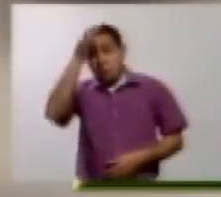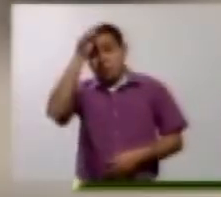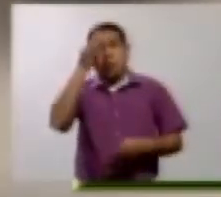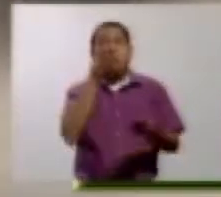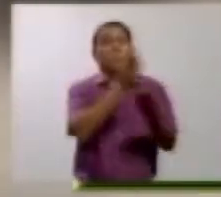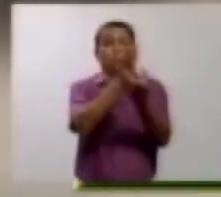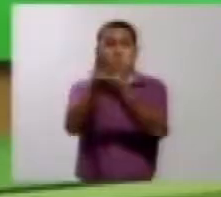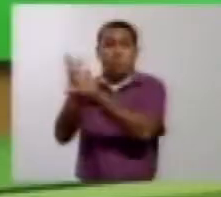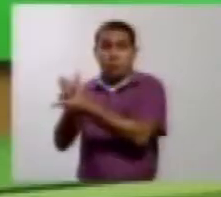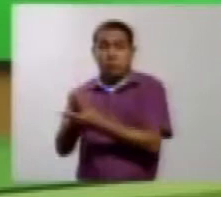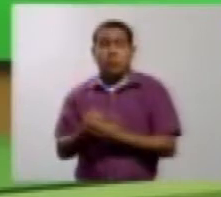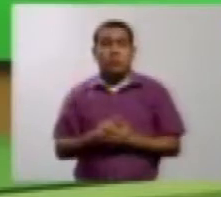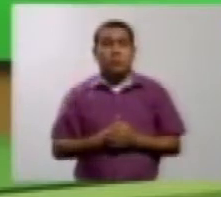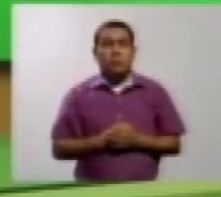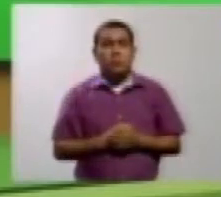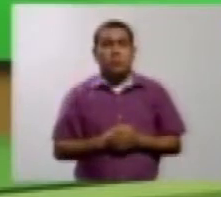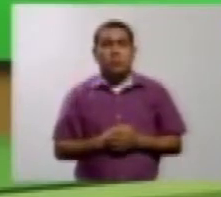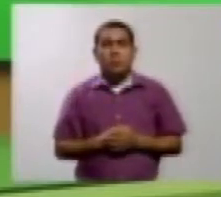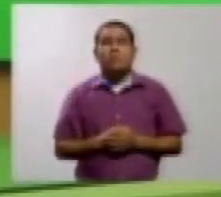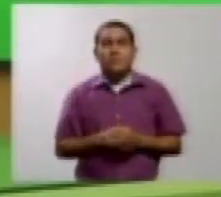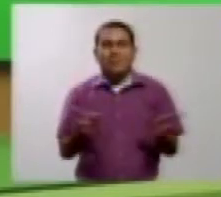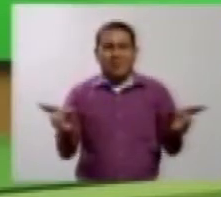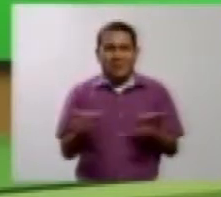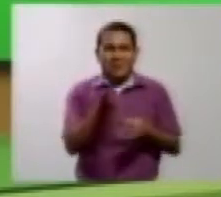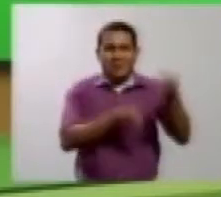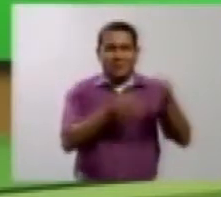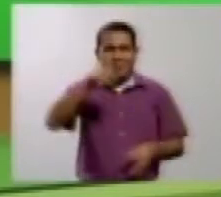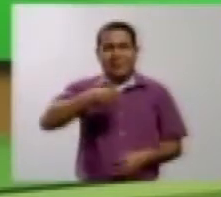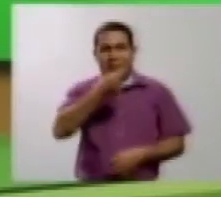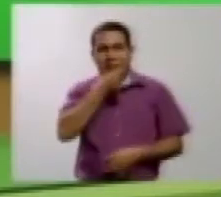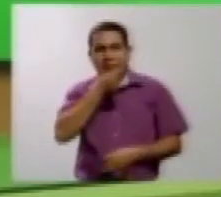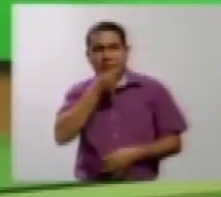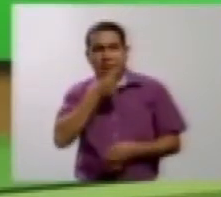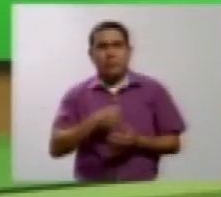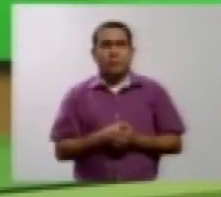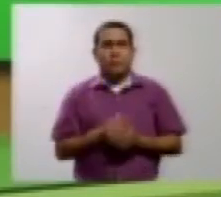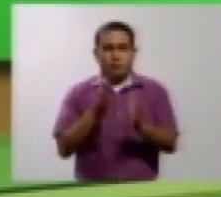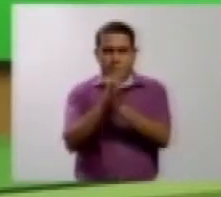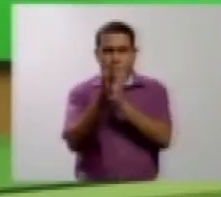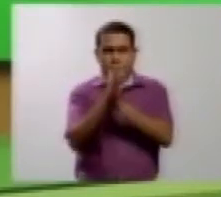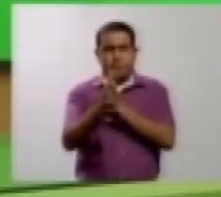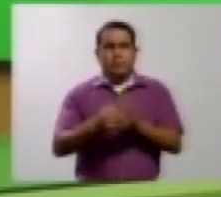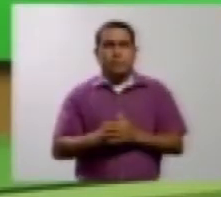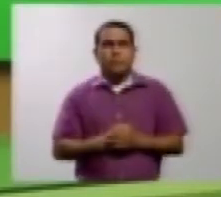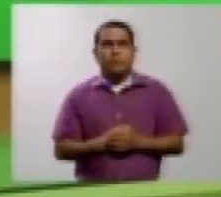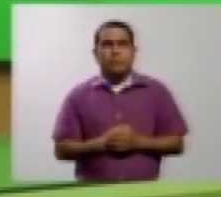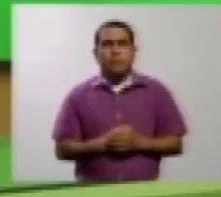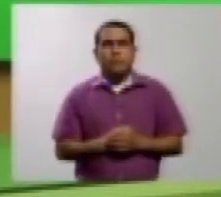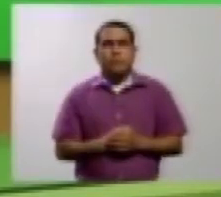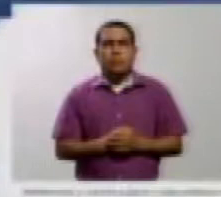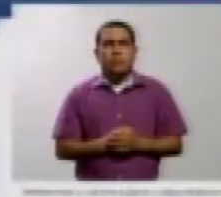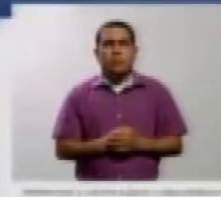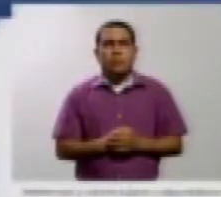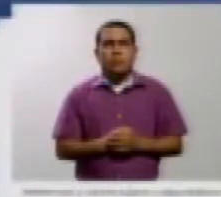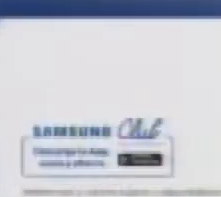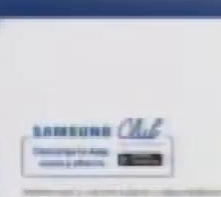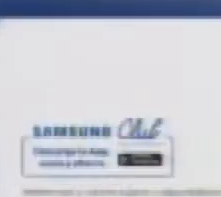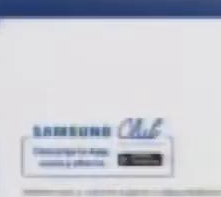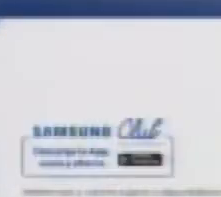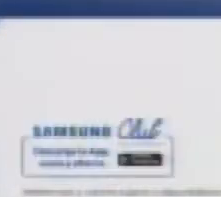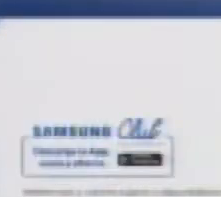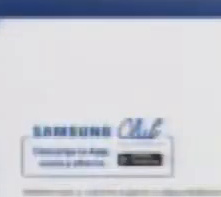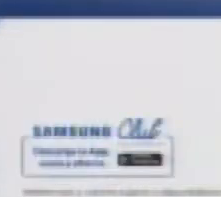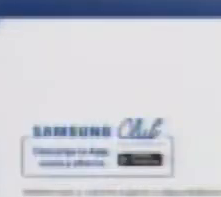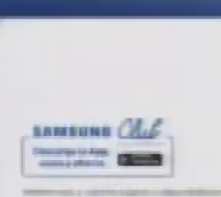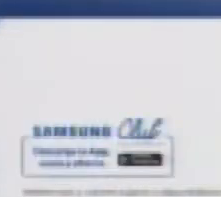asistenciales. Ahí estaba nuestro resumen judicial aquí en las noticias. Un mensaje más para ustedes. Hazlo en grande con el Samsung Galaxy Note 8